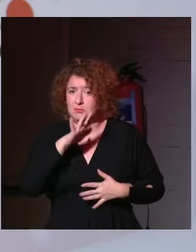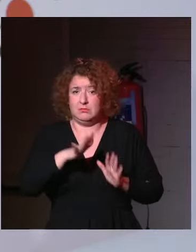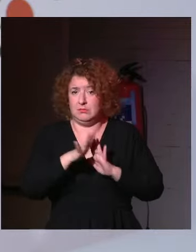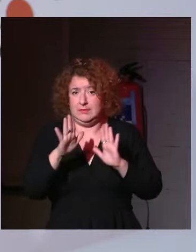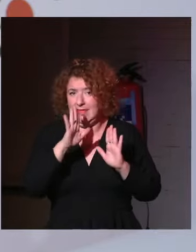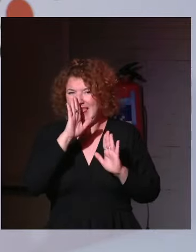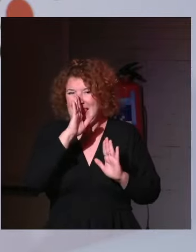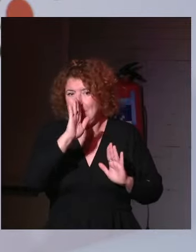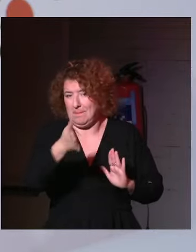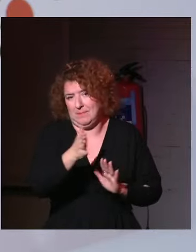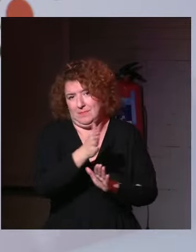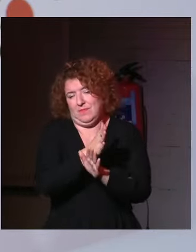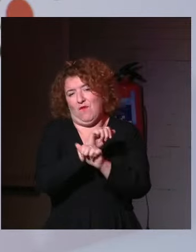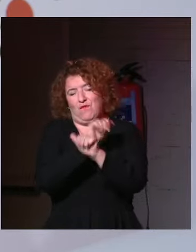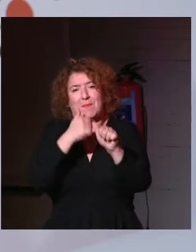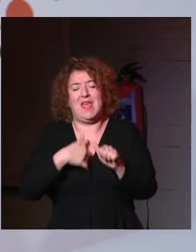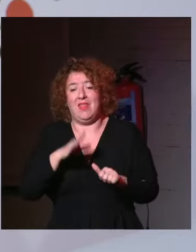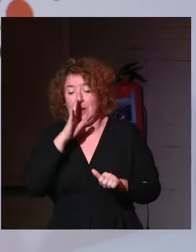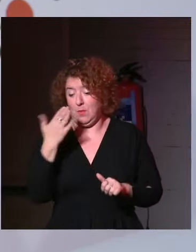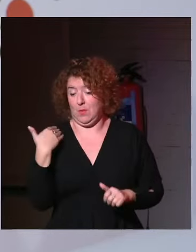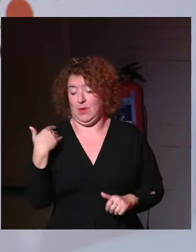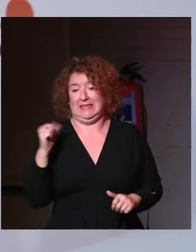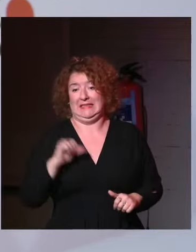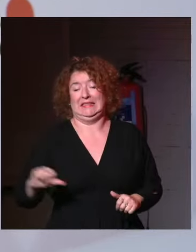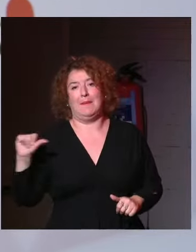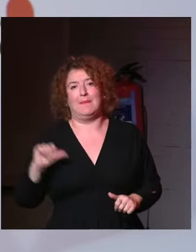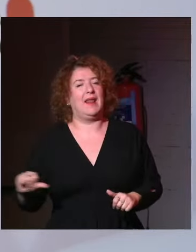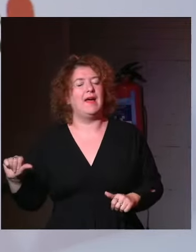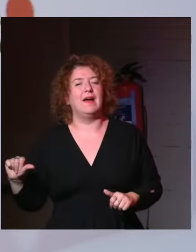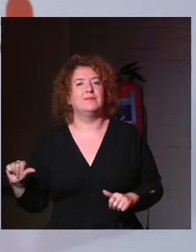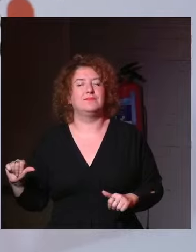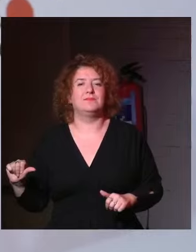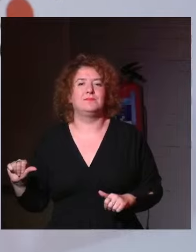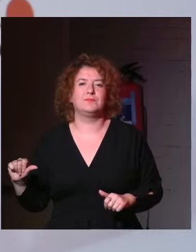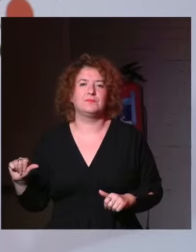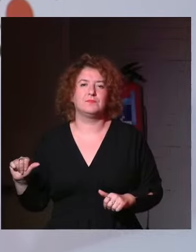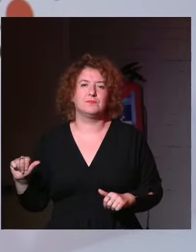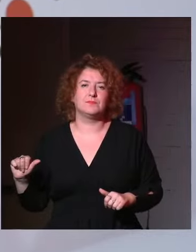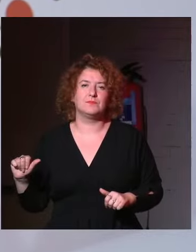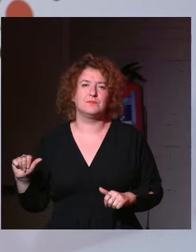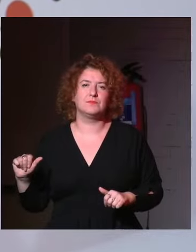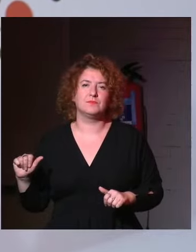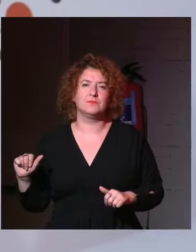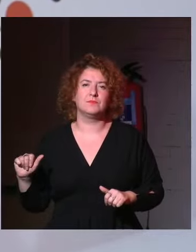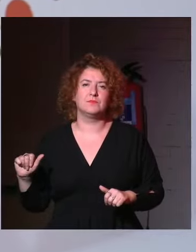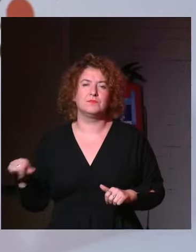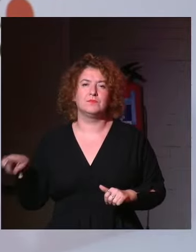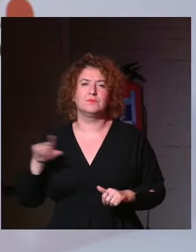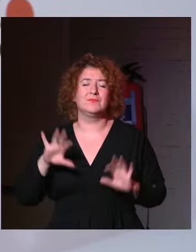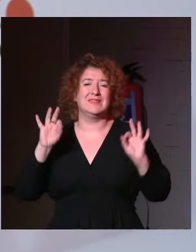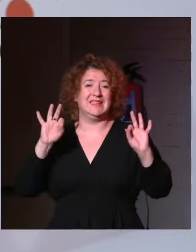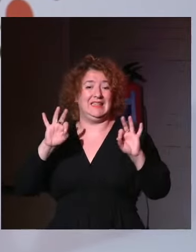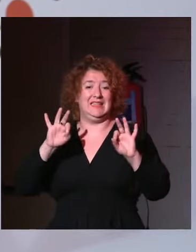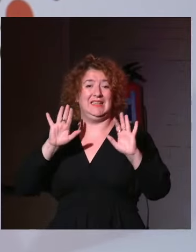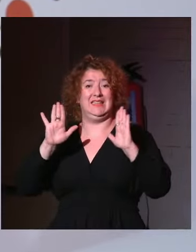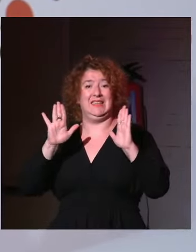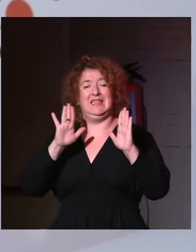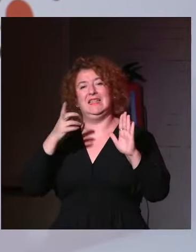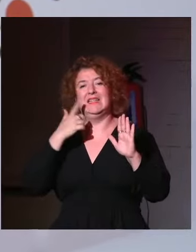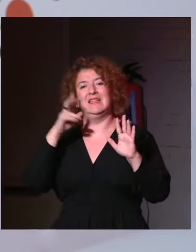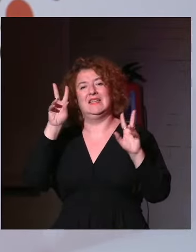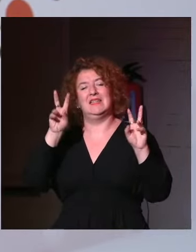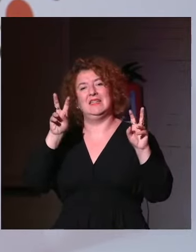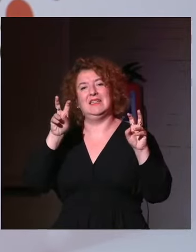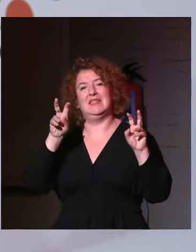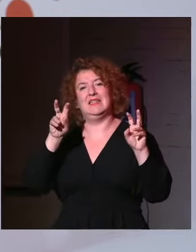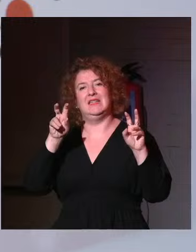en en estas semanas e directamente la digamos la fase digital que el líder se llama el gordo